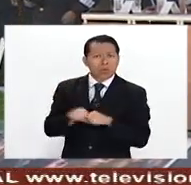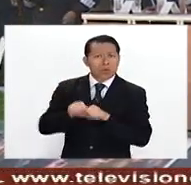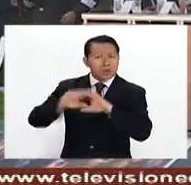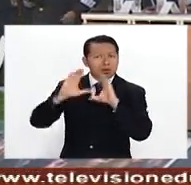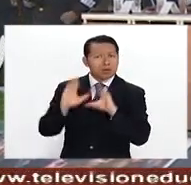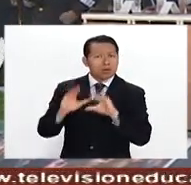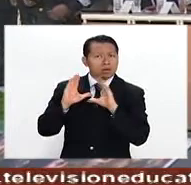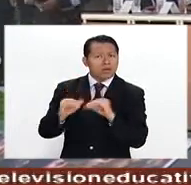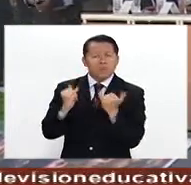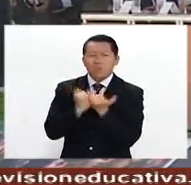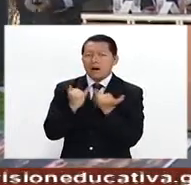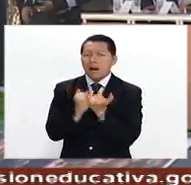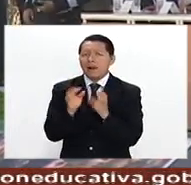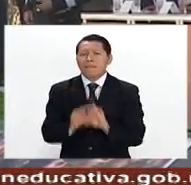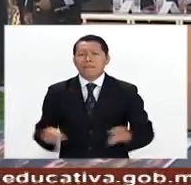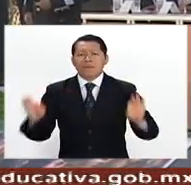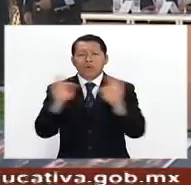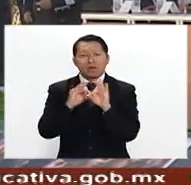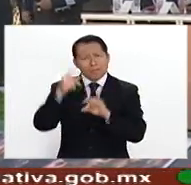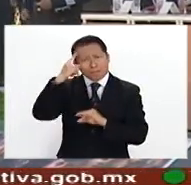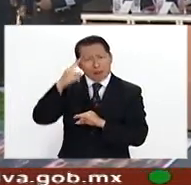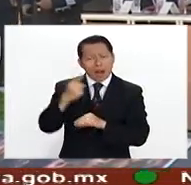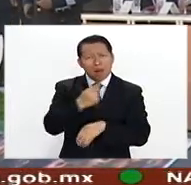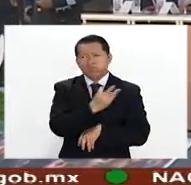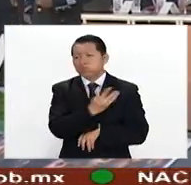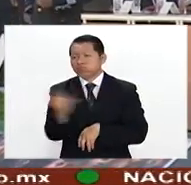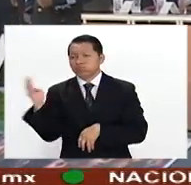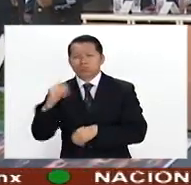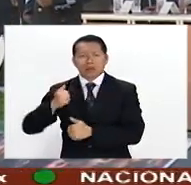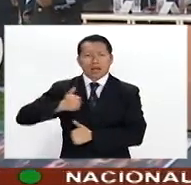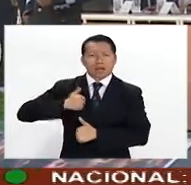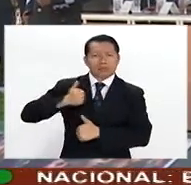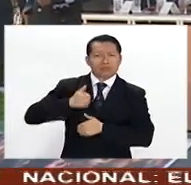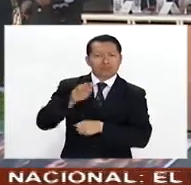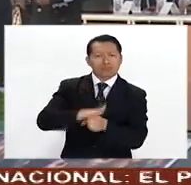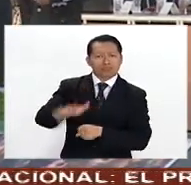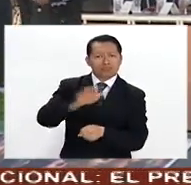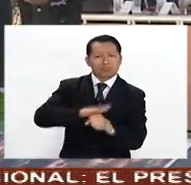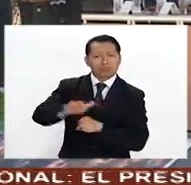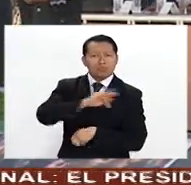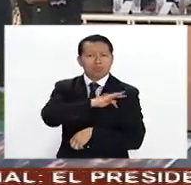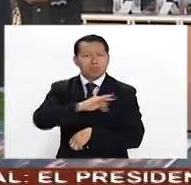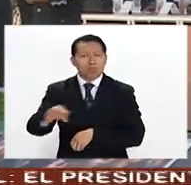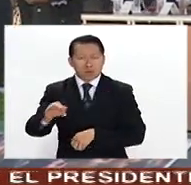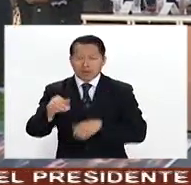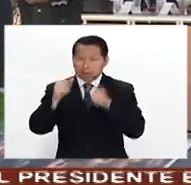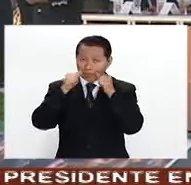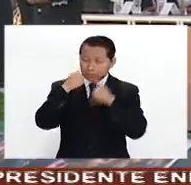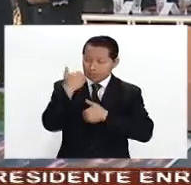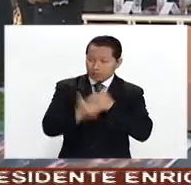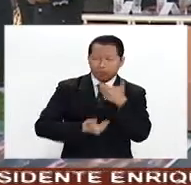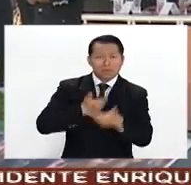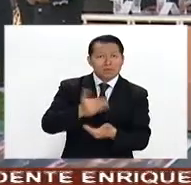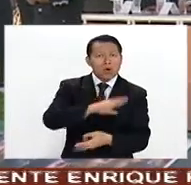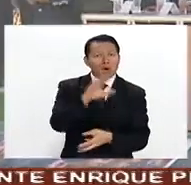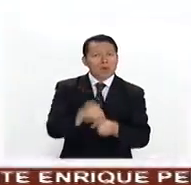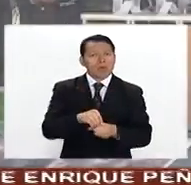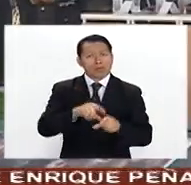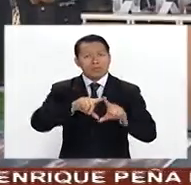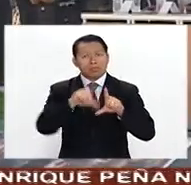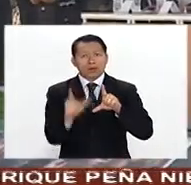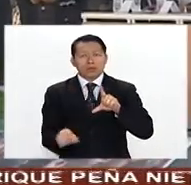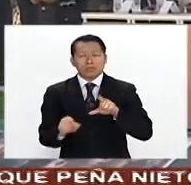sido parte fundamental para tener este ejército que hoy está entregado al servicio de su país.